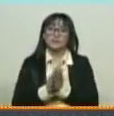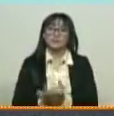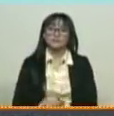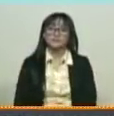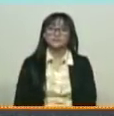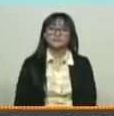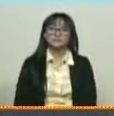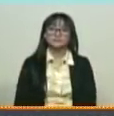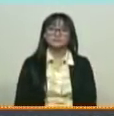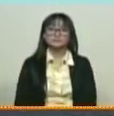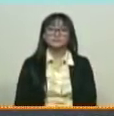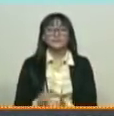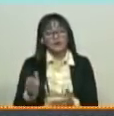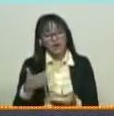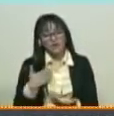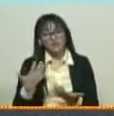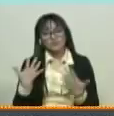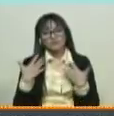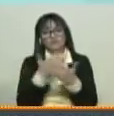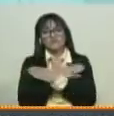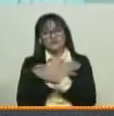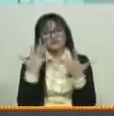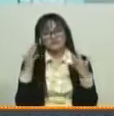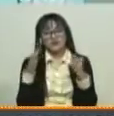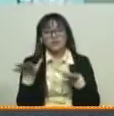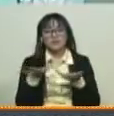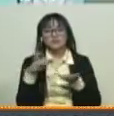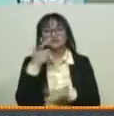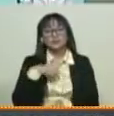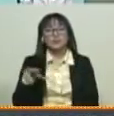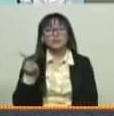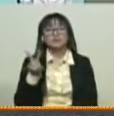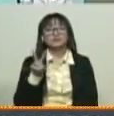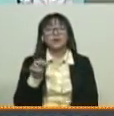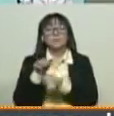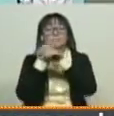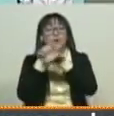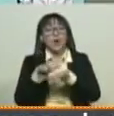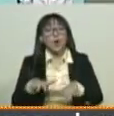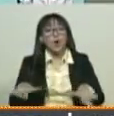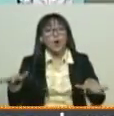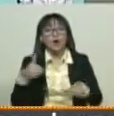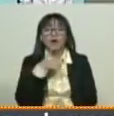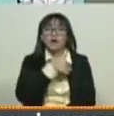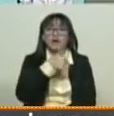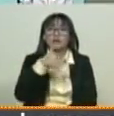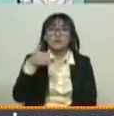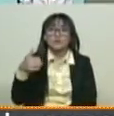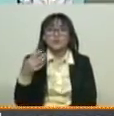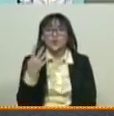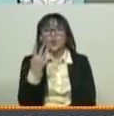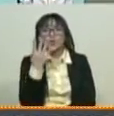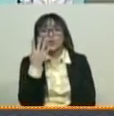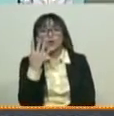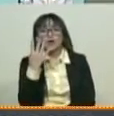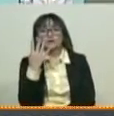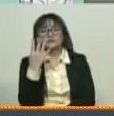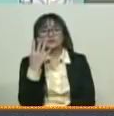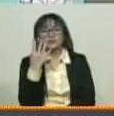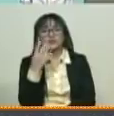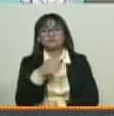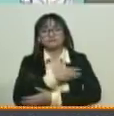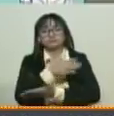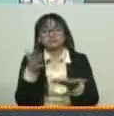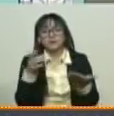parte, quiero felicitar al movimiento Somos Venezuela por el despliegue que ha hecho en cada uno de los 4 puntos cardinales de la